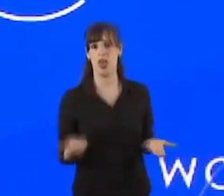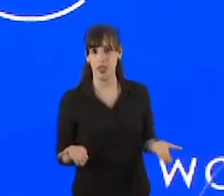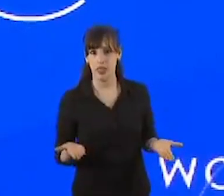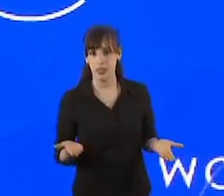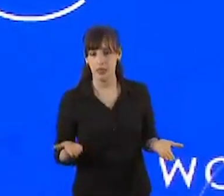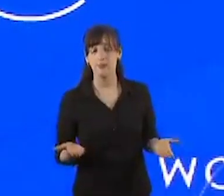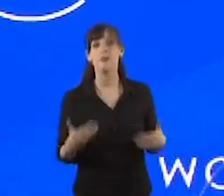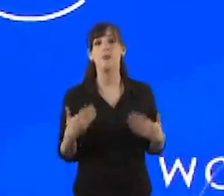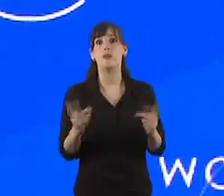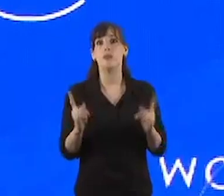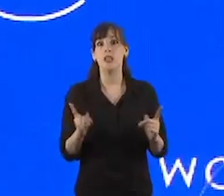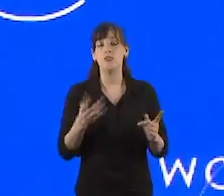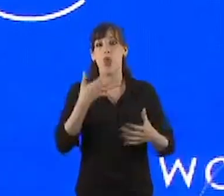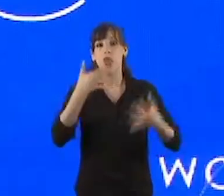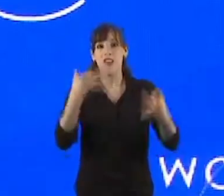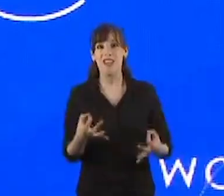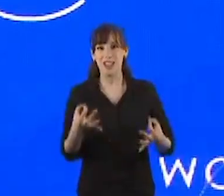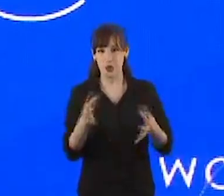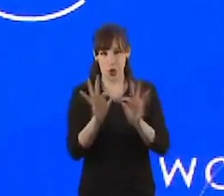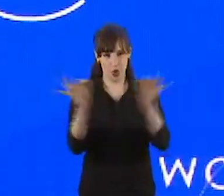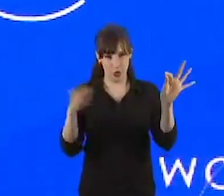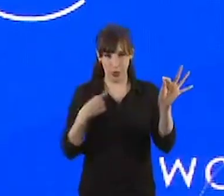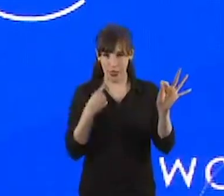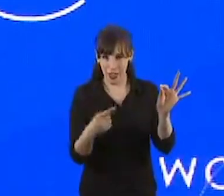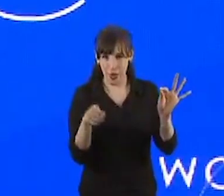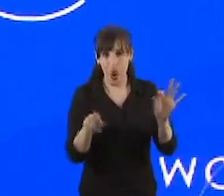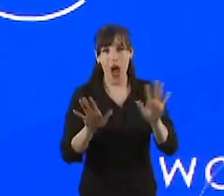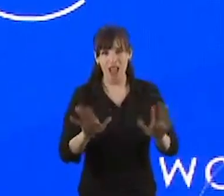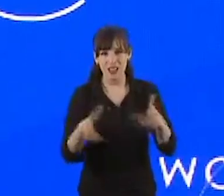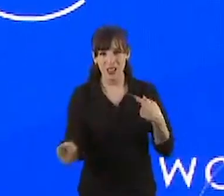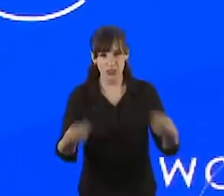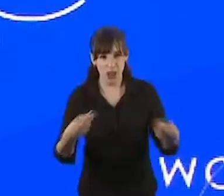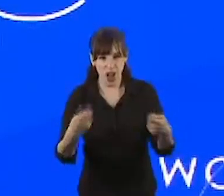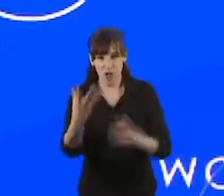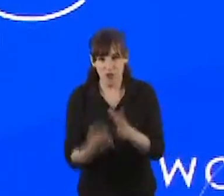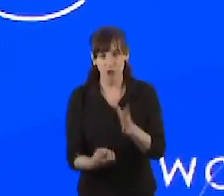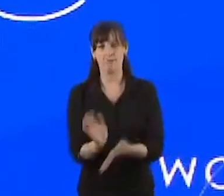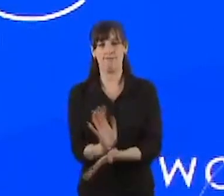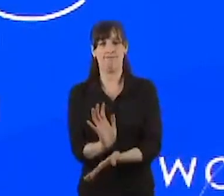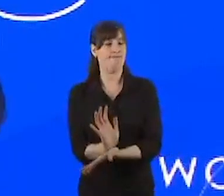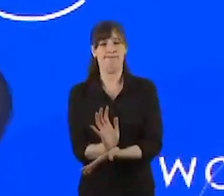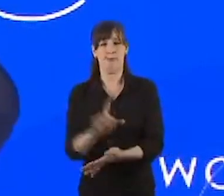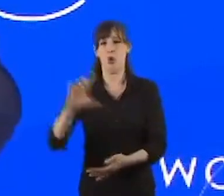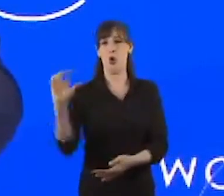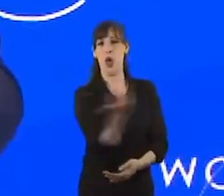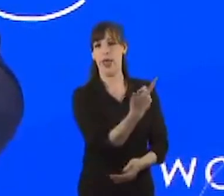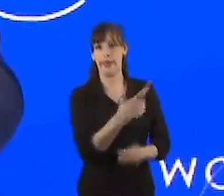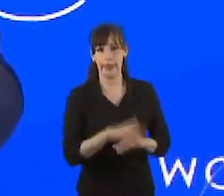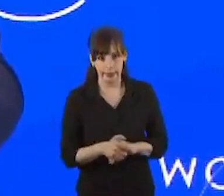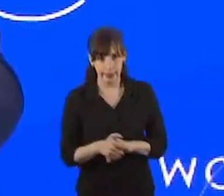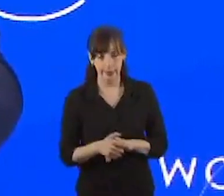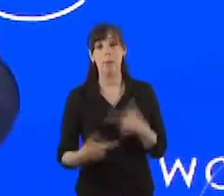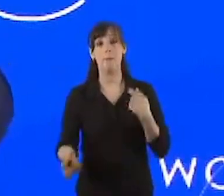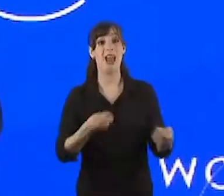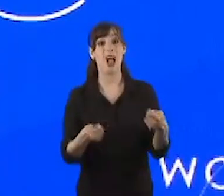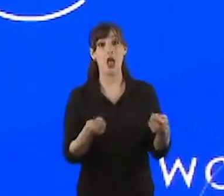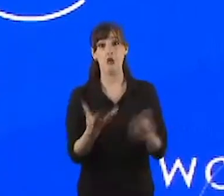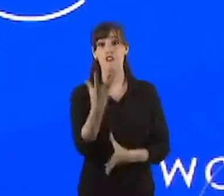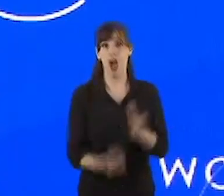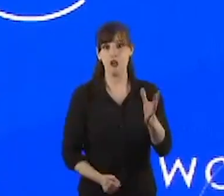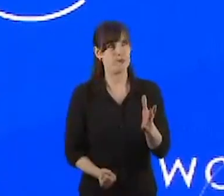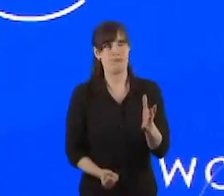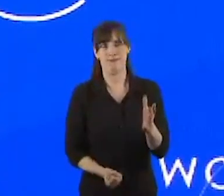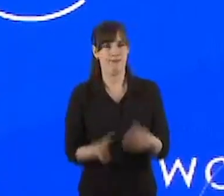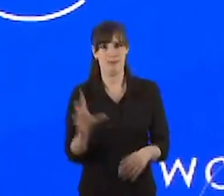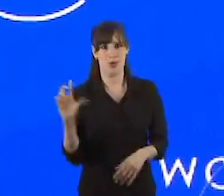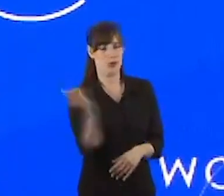definición, hablar de fallo de mercado es un oxímoron. No existe el fallo de mercados.